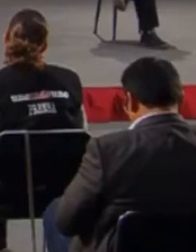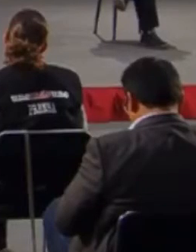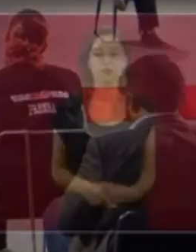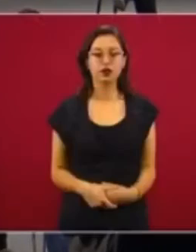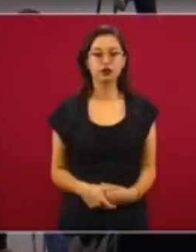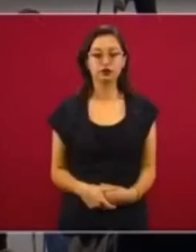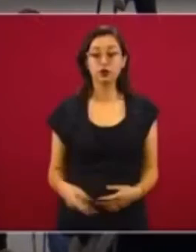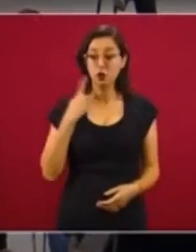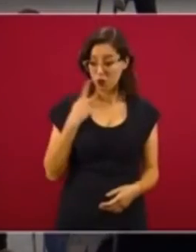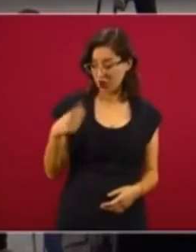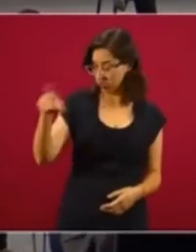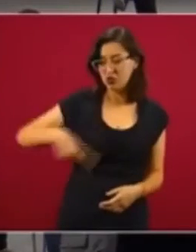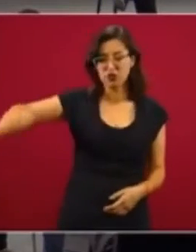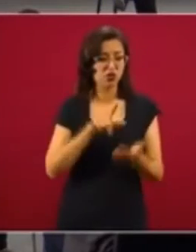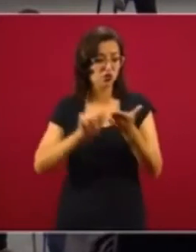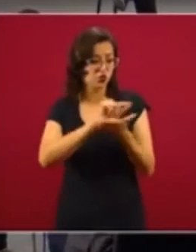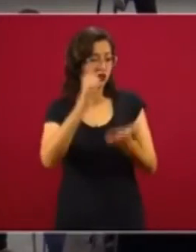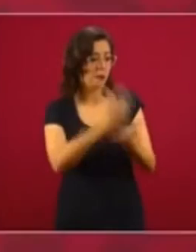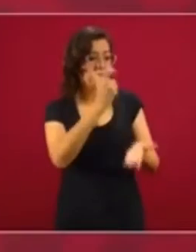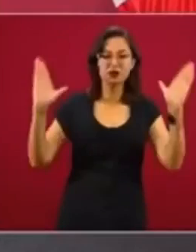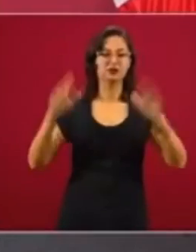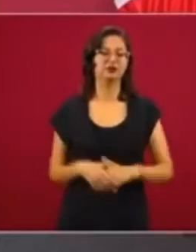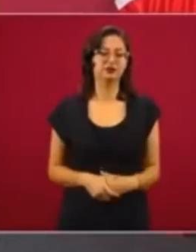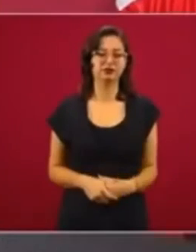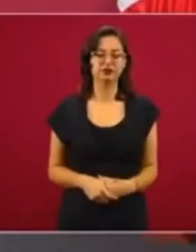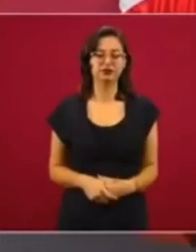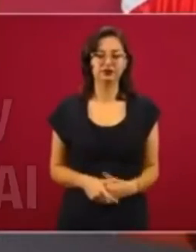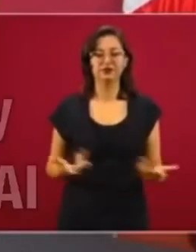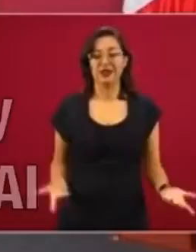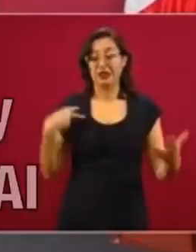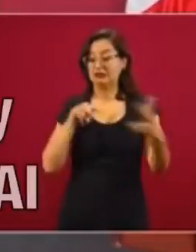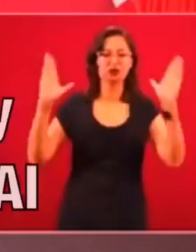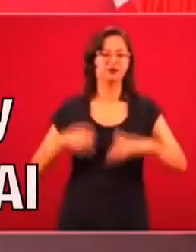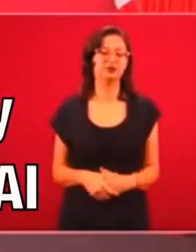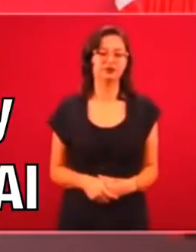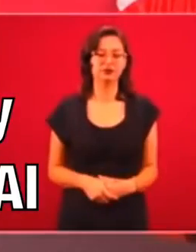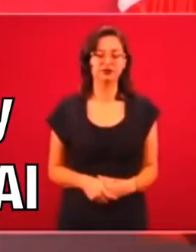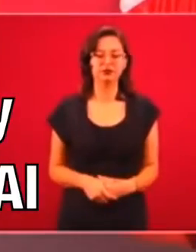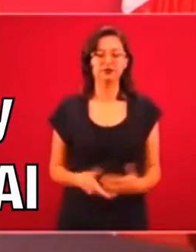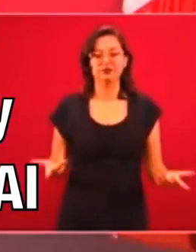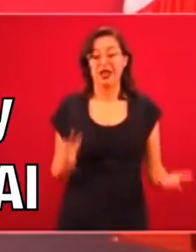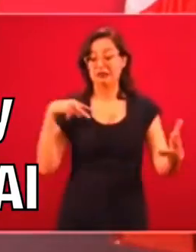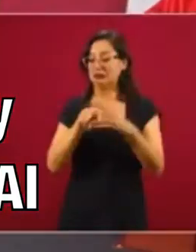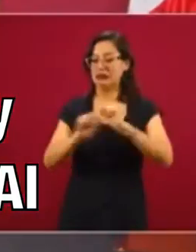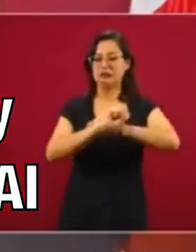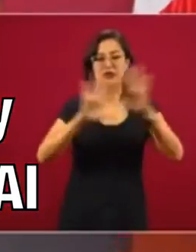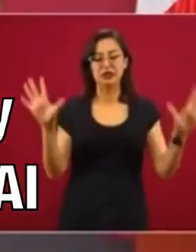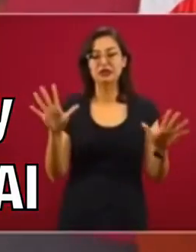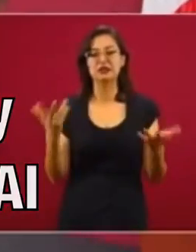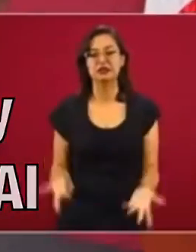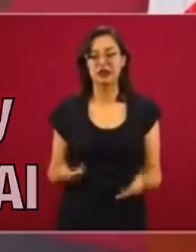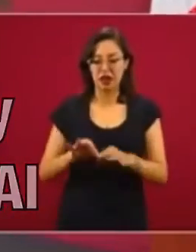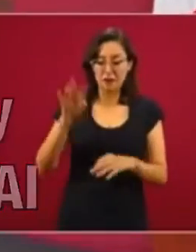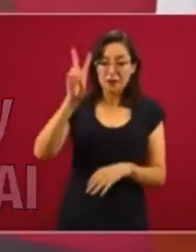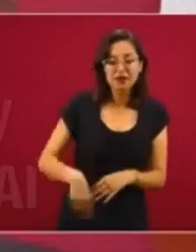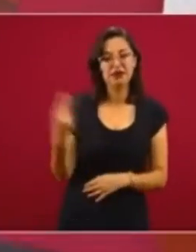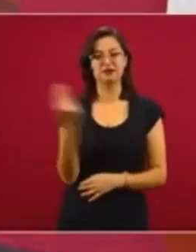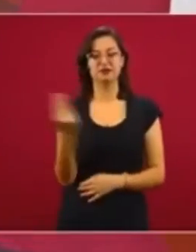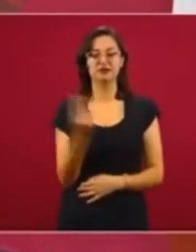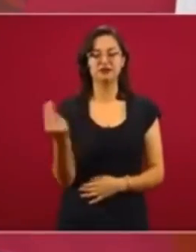publicidad en el Twitter, en el Face? La transparencia es una regla de oro. La transparencia es una regla de oro de la